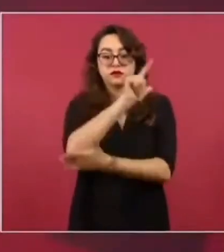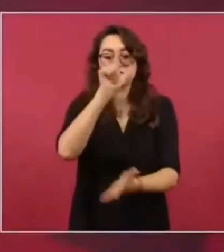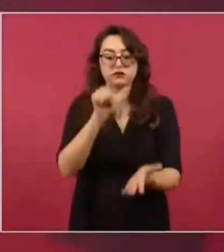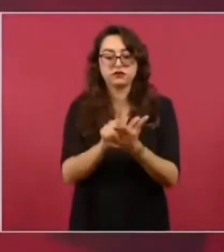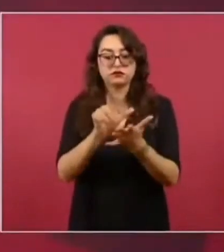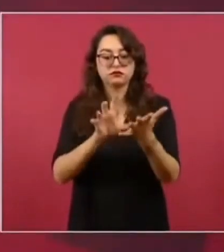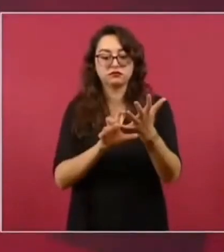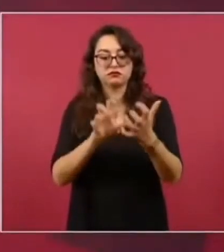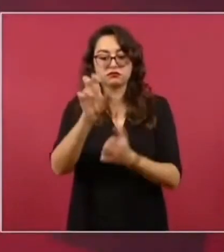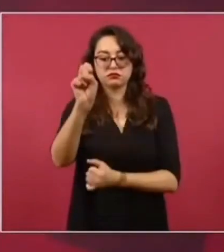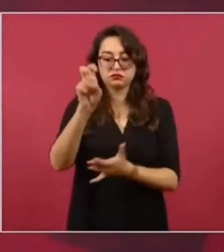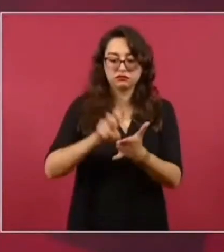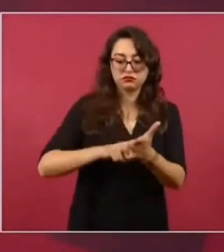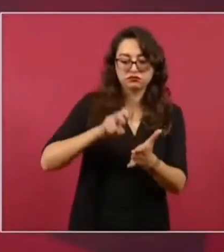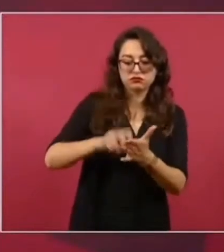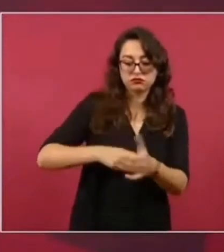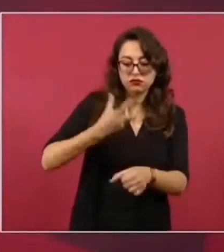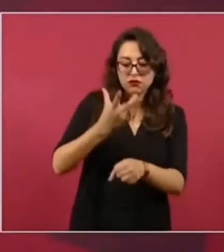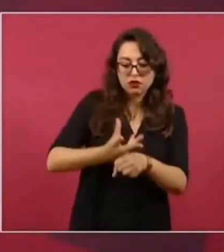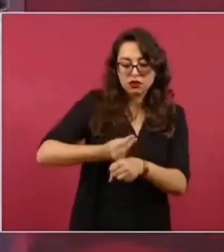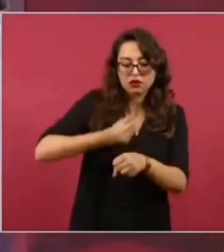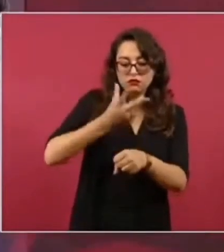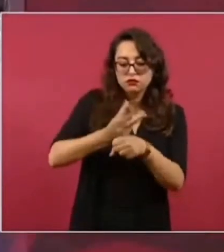del Seguro Social,